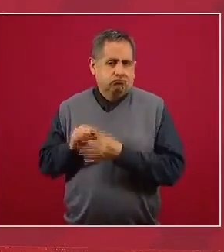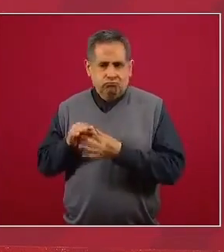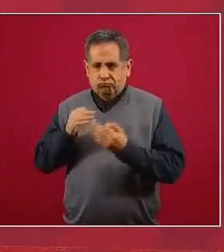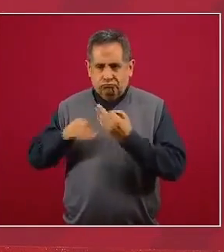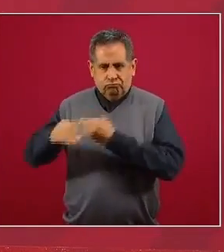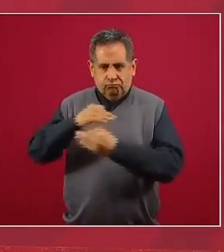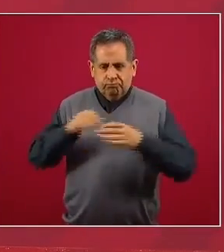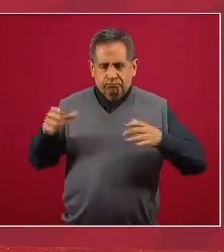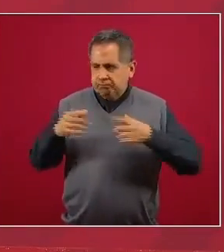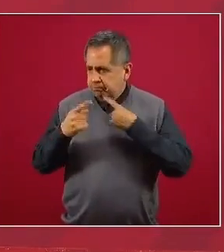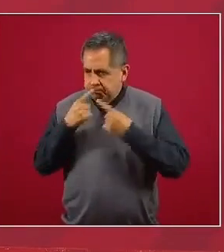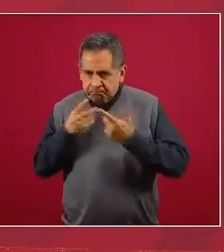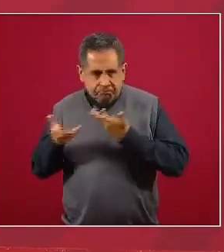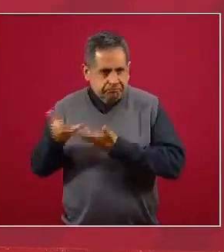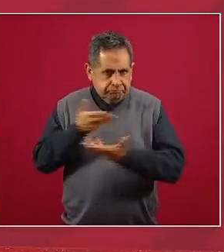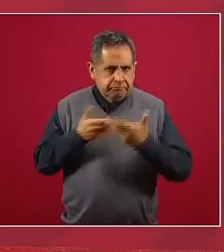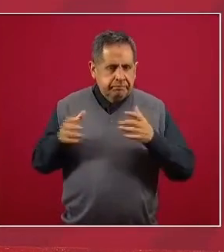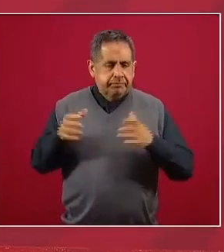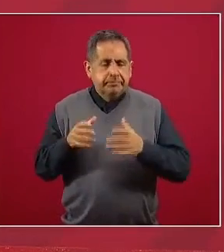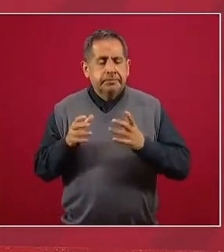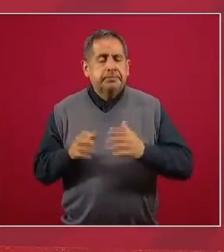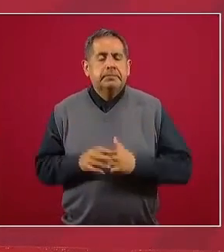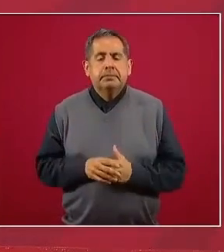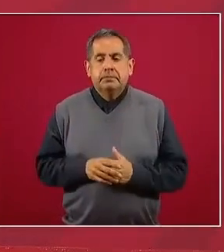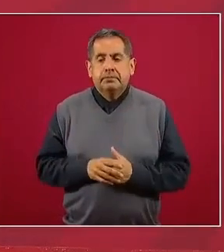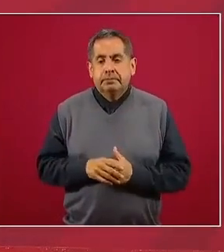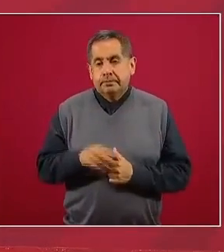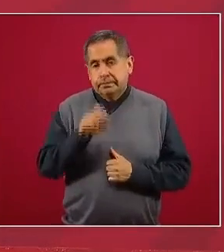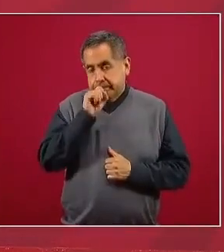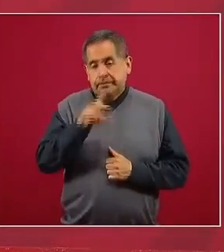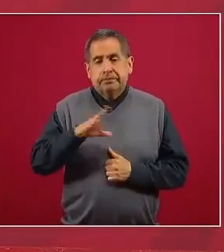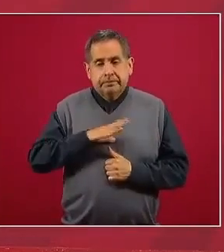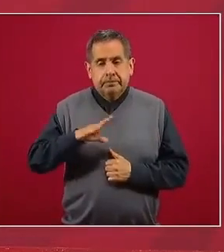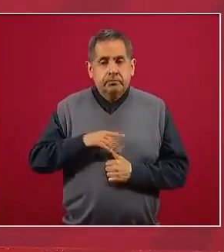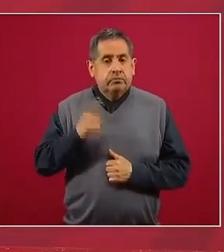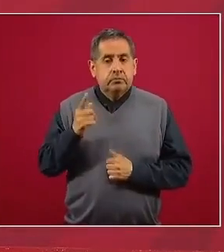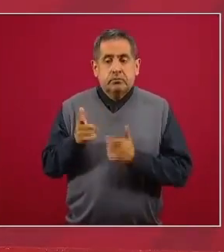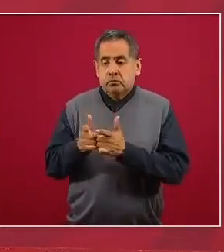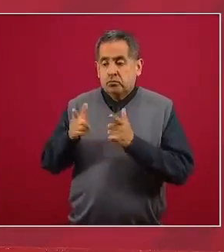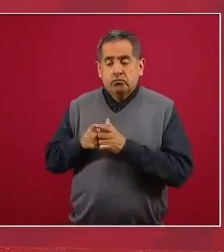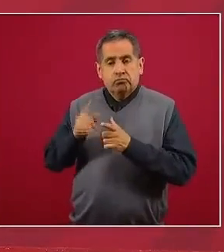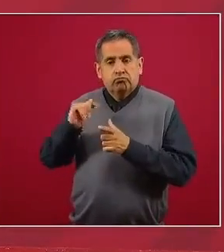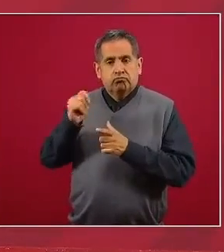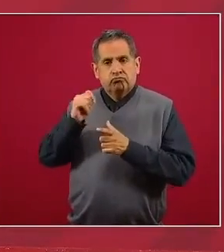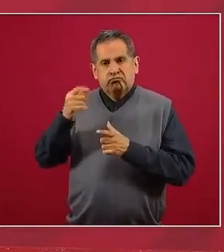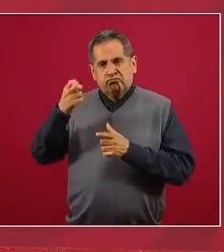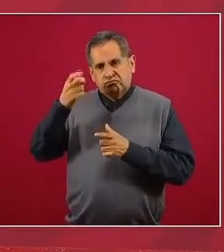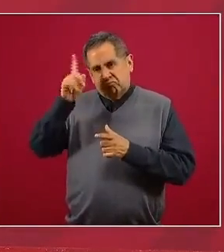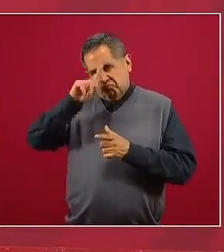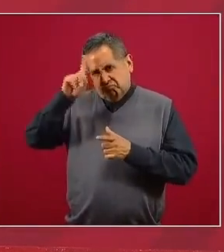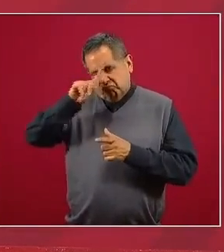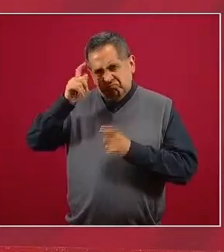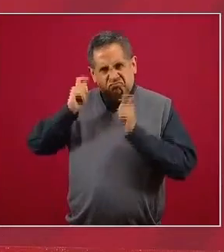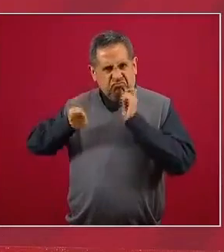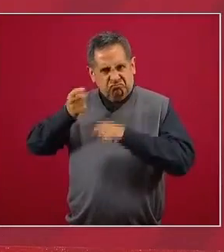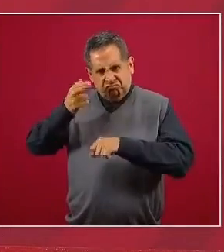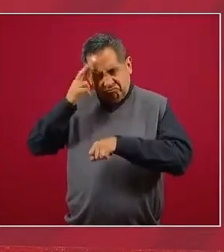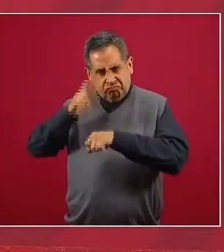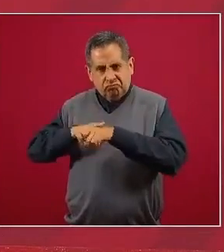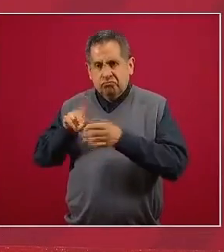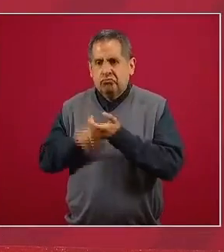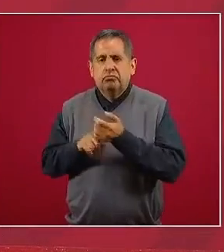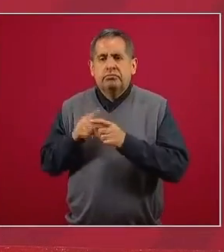que está viendo de manera integral el fenómeno, tenemos un grupo técnico asesor de inmunizaciones.